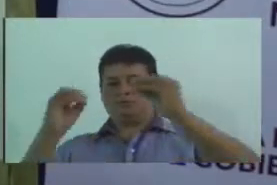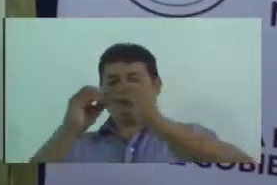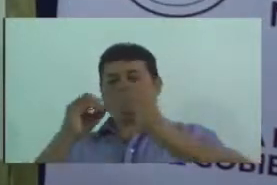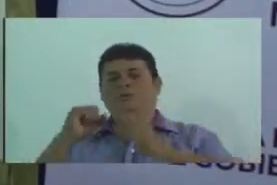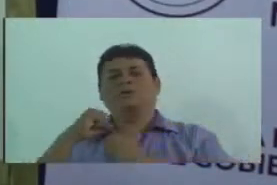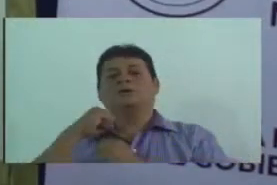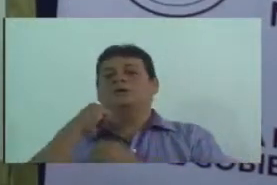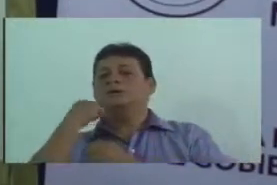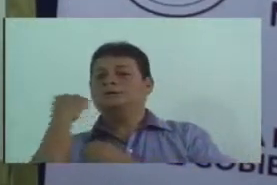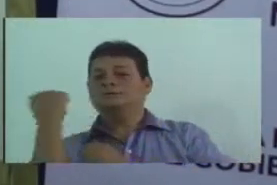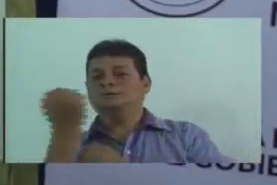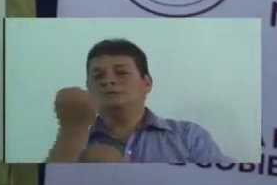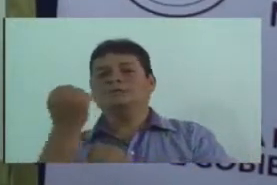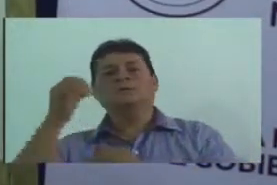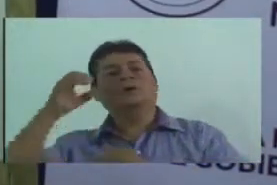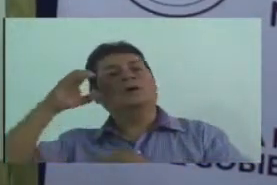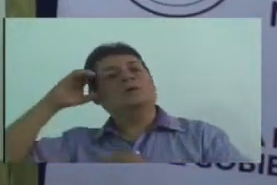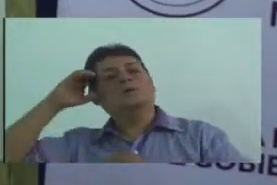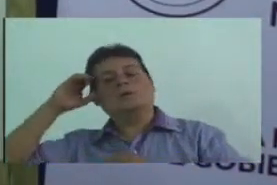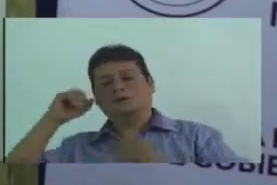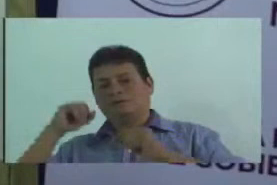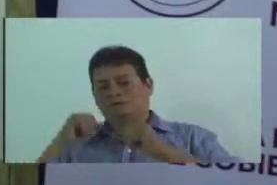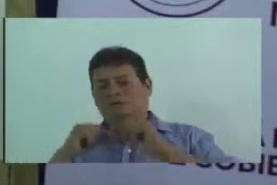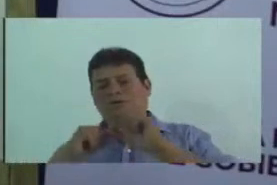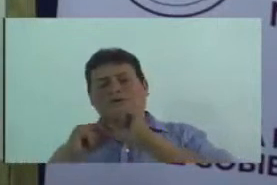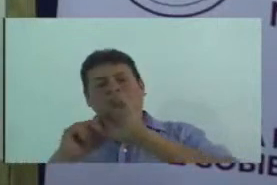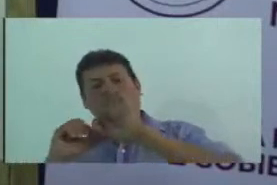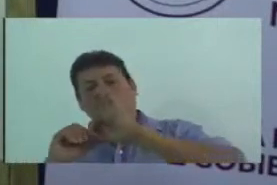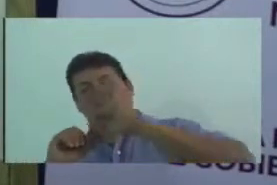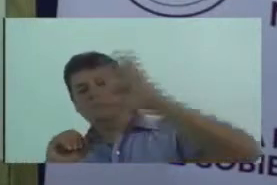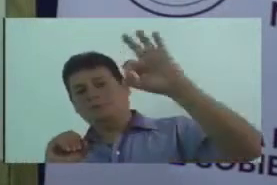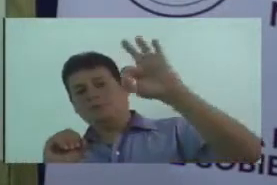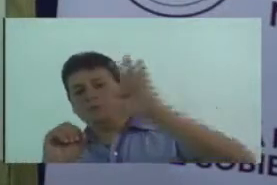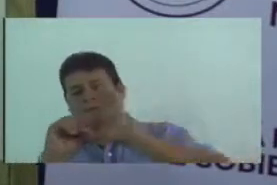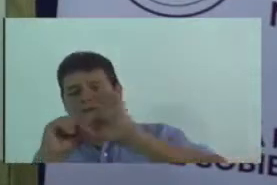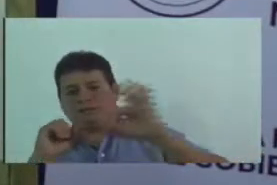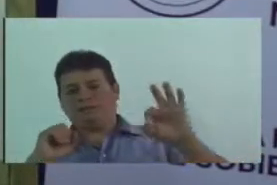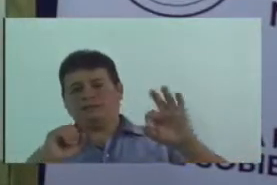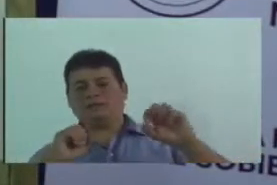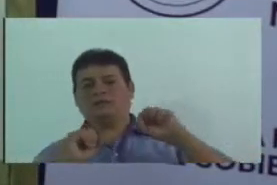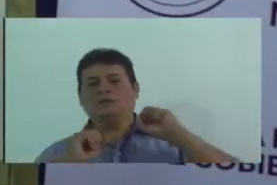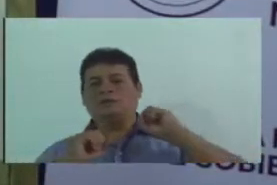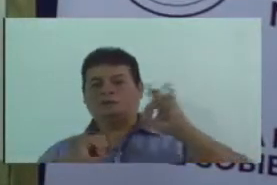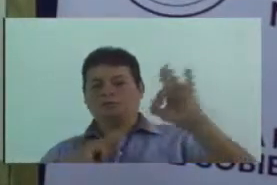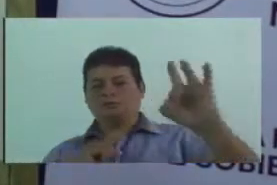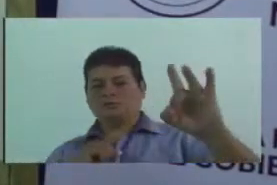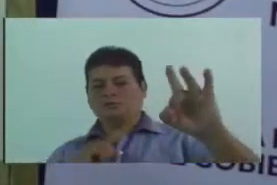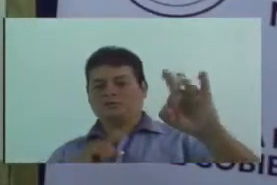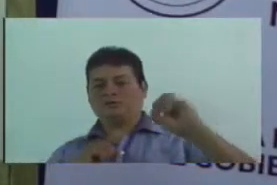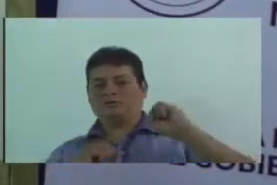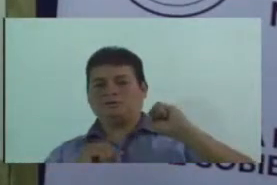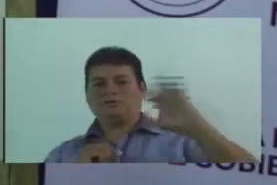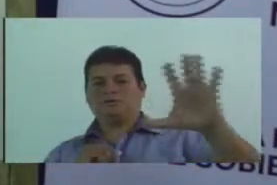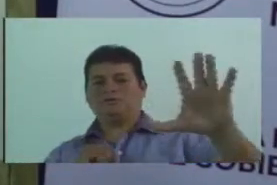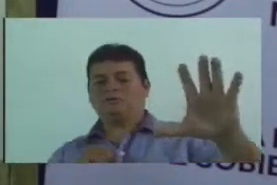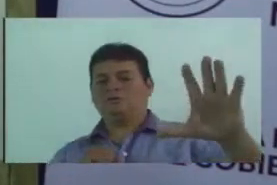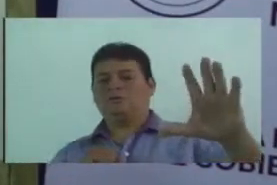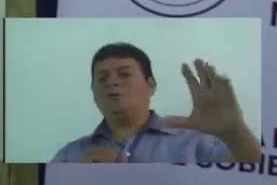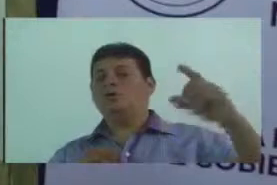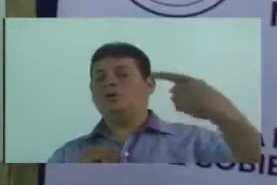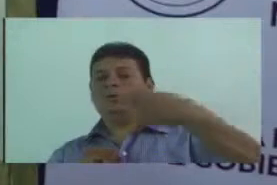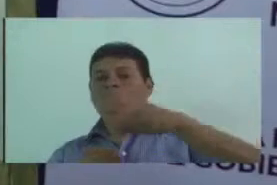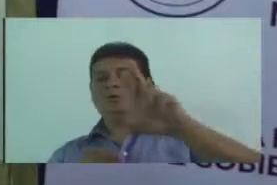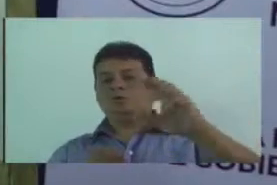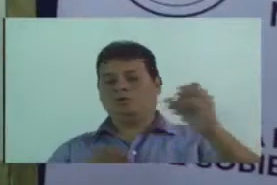Acuérdense, queremos trazar un ángulo que mida 85 grados y hacemos coincidir con el punto 0. 0, 10,